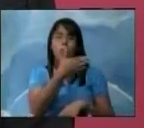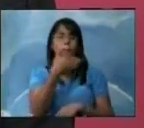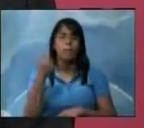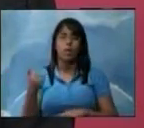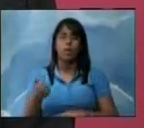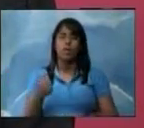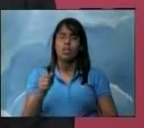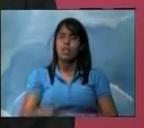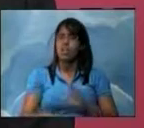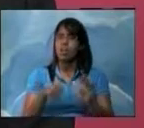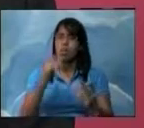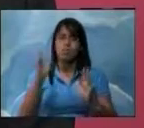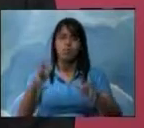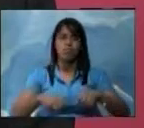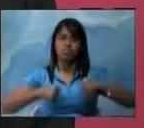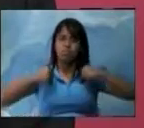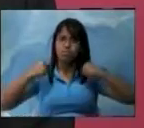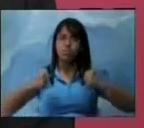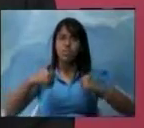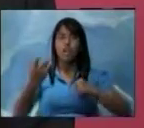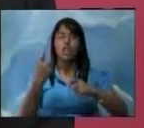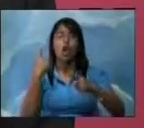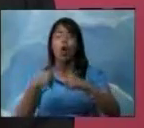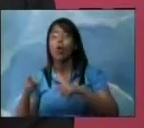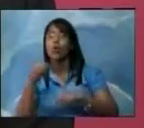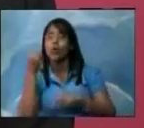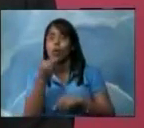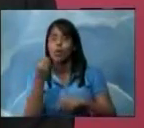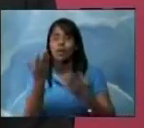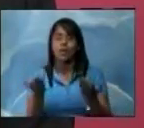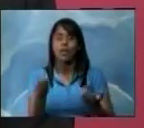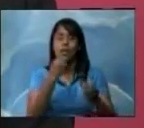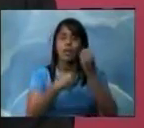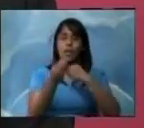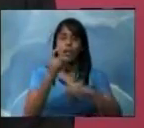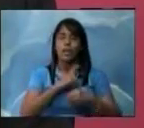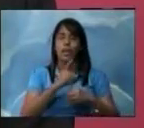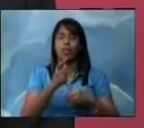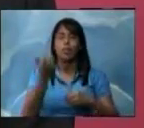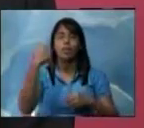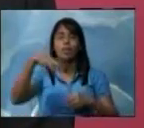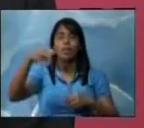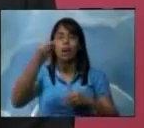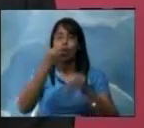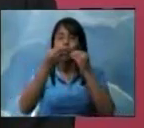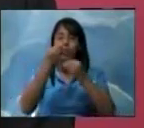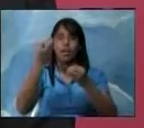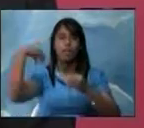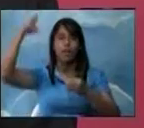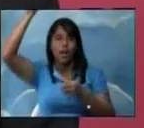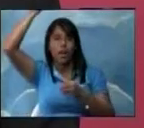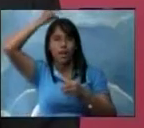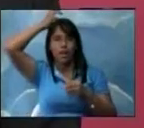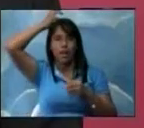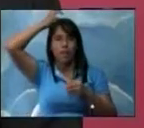mejor y más robusto que el de los otros muchachos que comían de la porción de